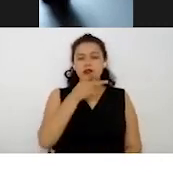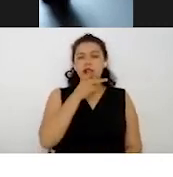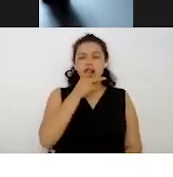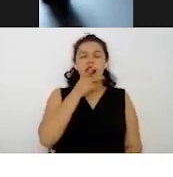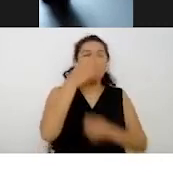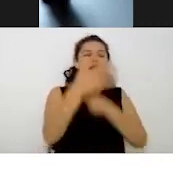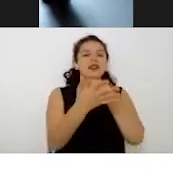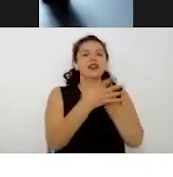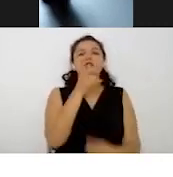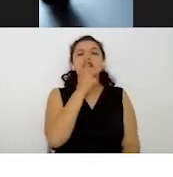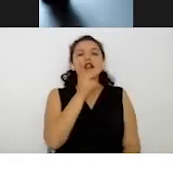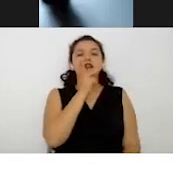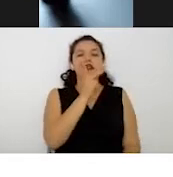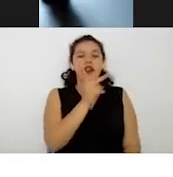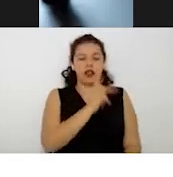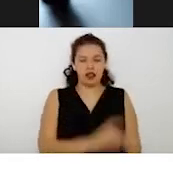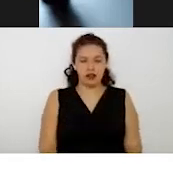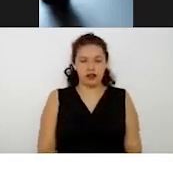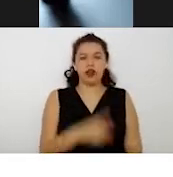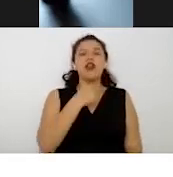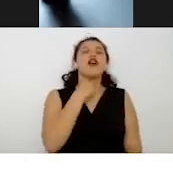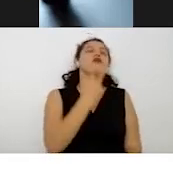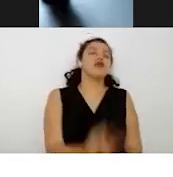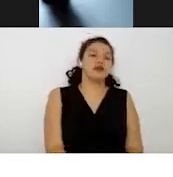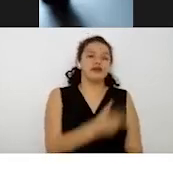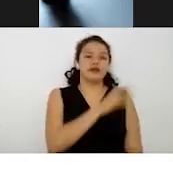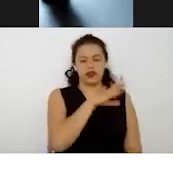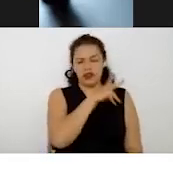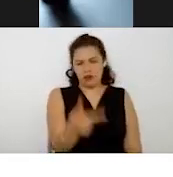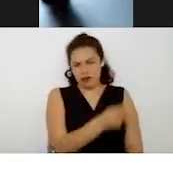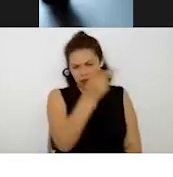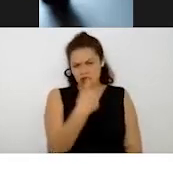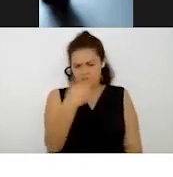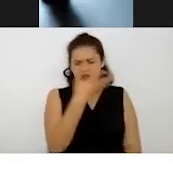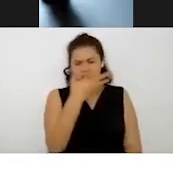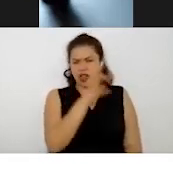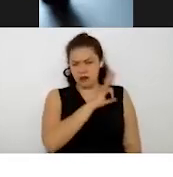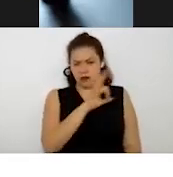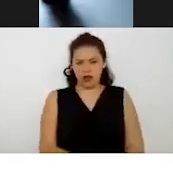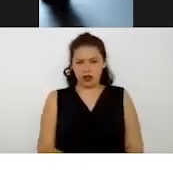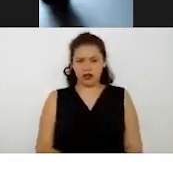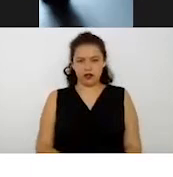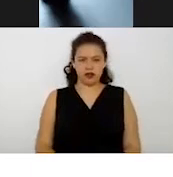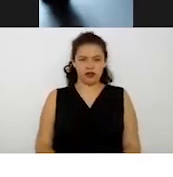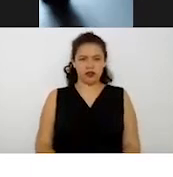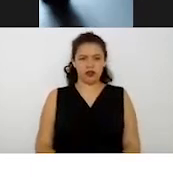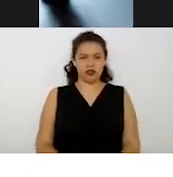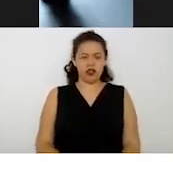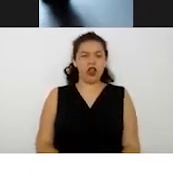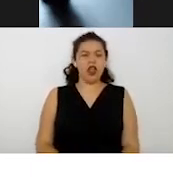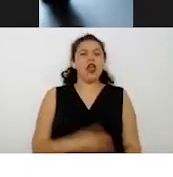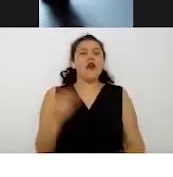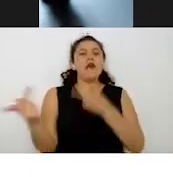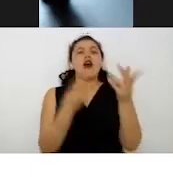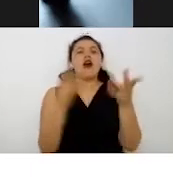Alertamientos verbales, exactamente. Que podían ser preguntas que yo podría hacerle. ¿De acuerdo? ¿Qué tipo de preguntas podría yo hacerle